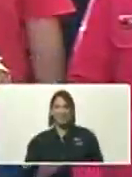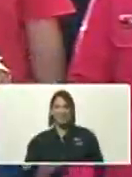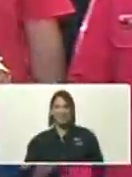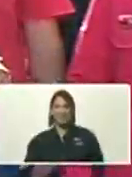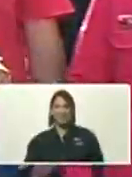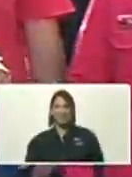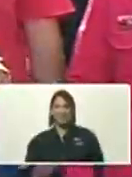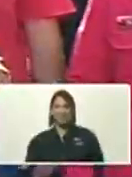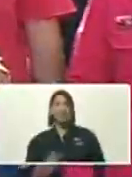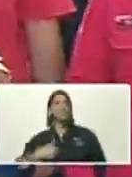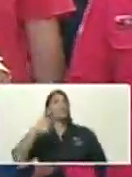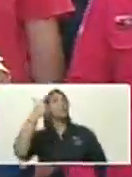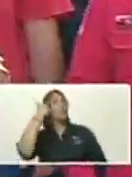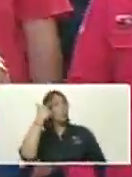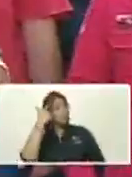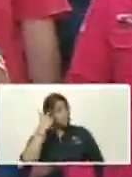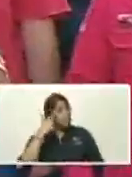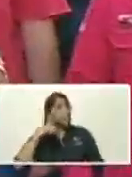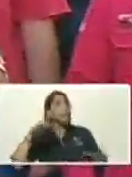ver? Yo me sé mi vaina.